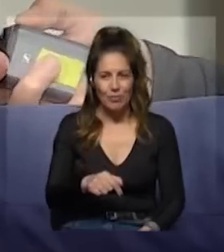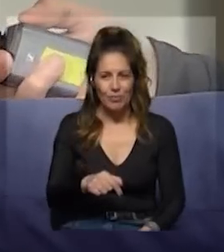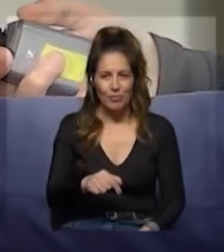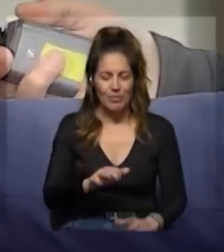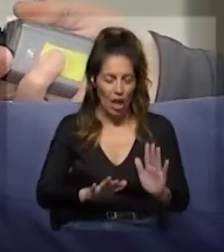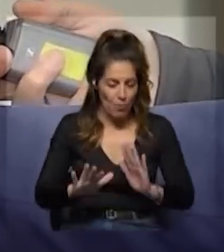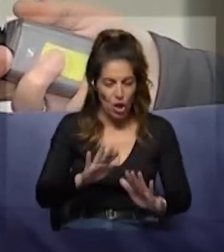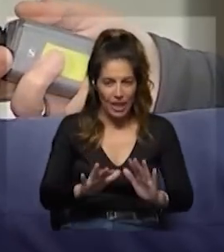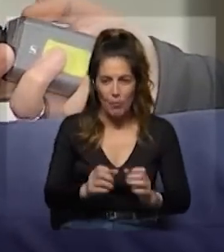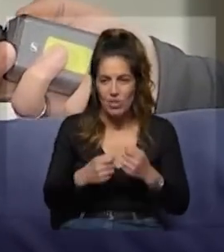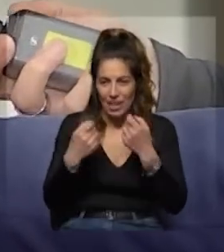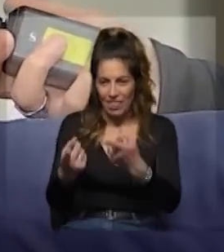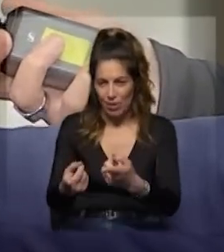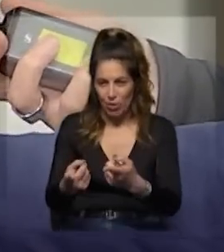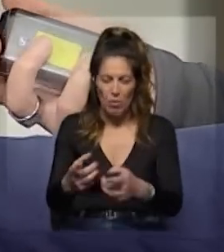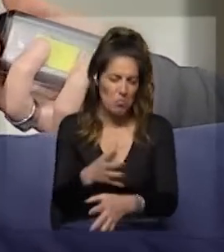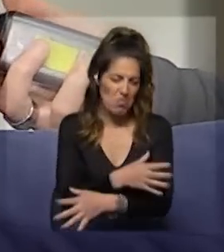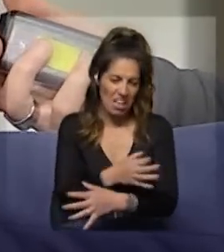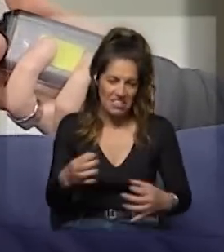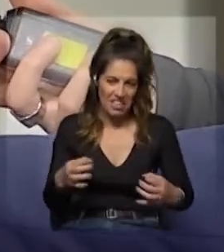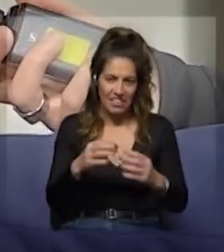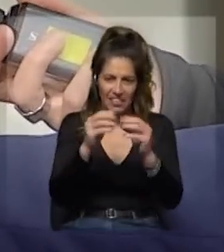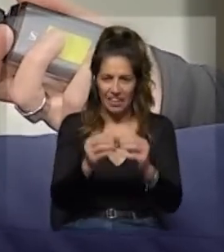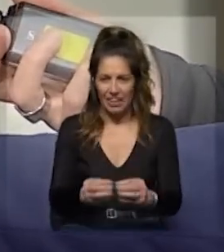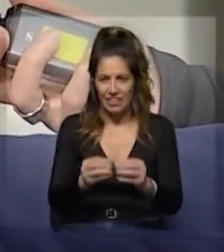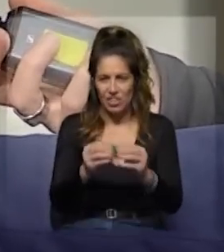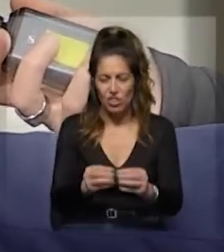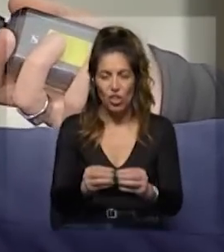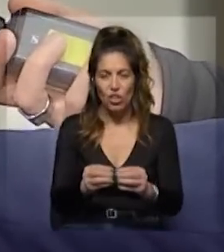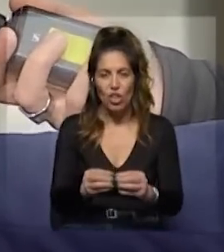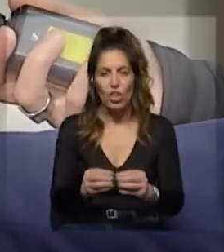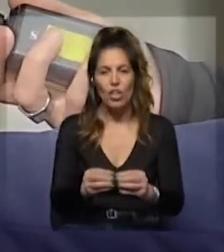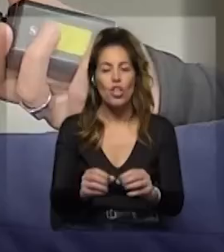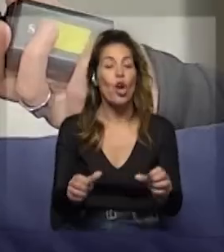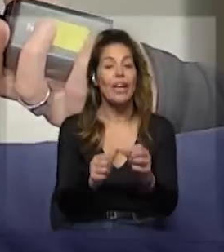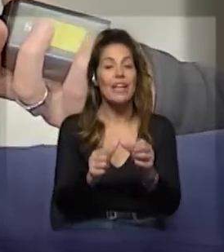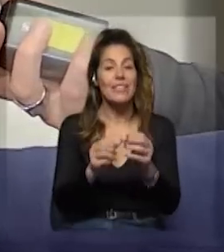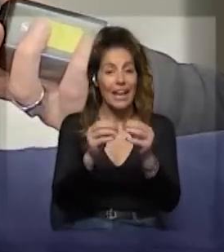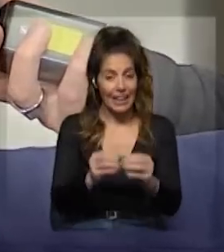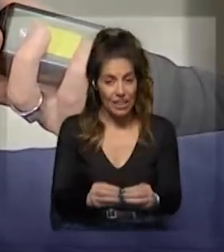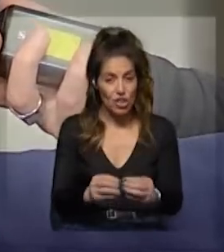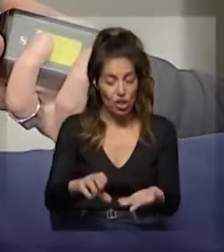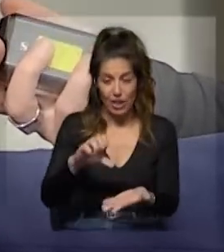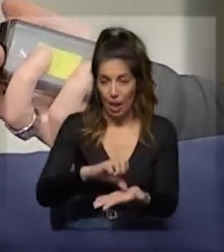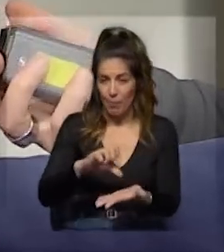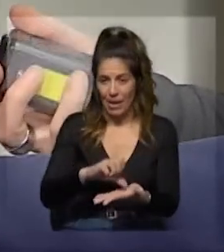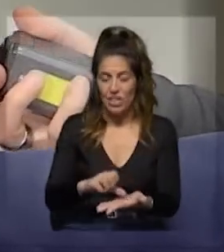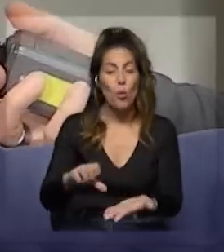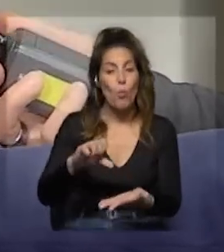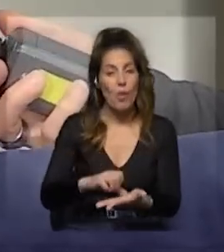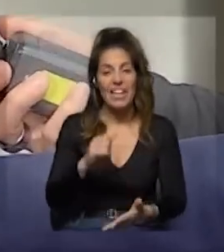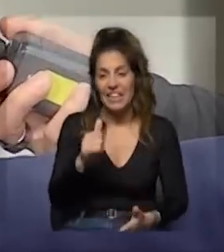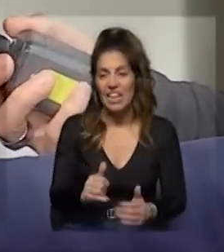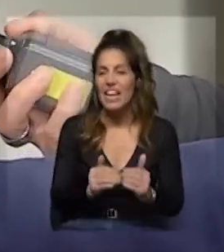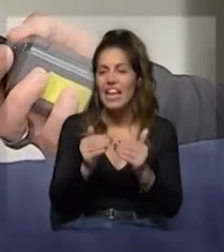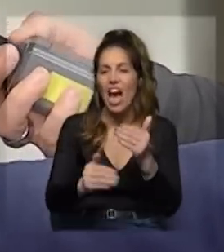redondita este una excelente rendición lo que hace del país que tenemos un país que que